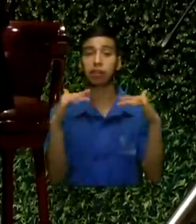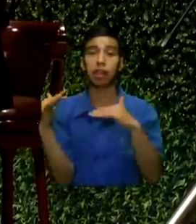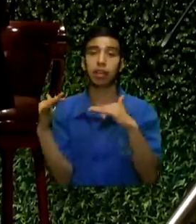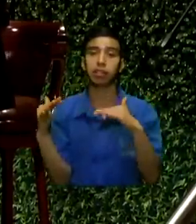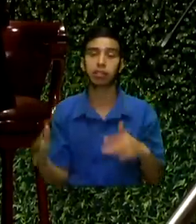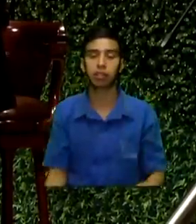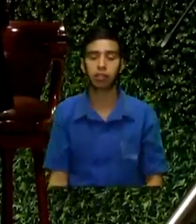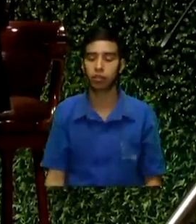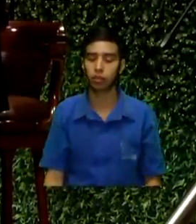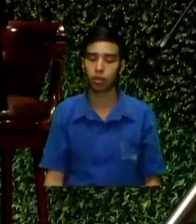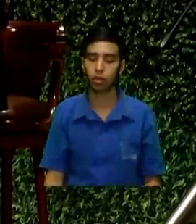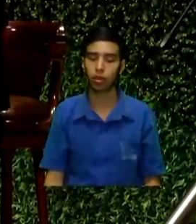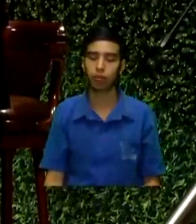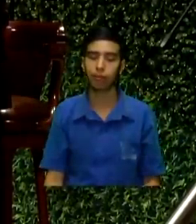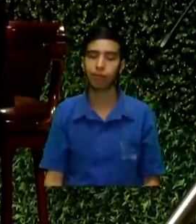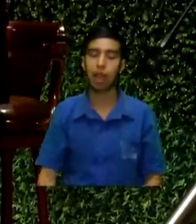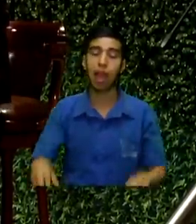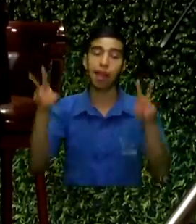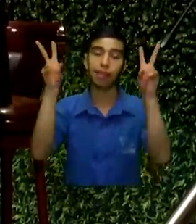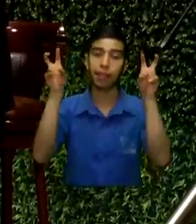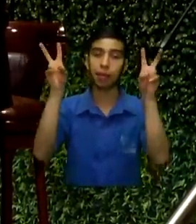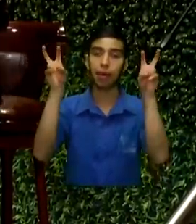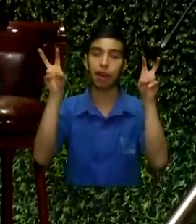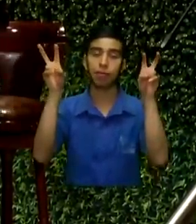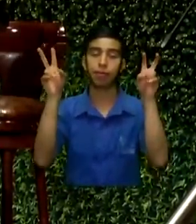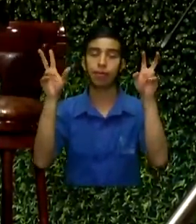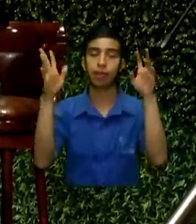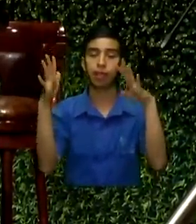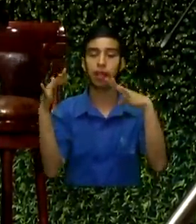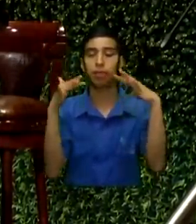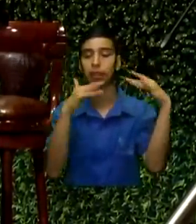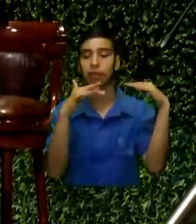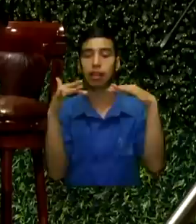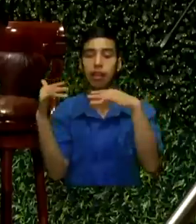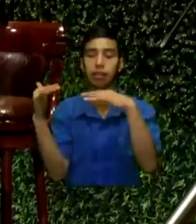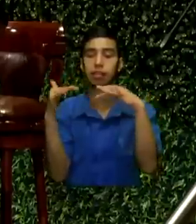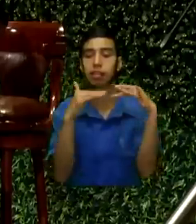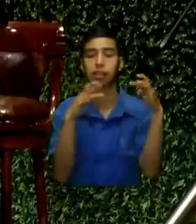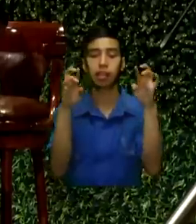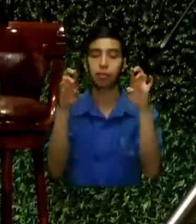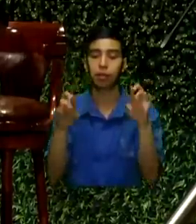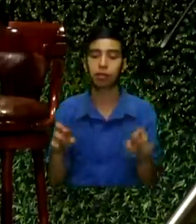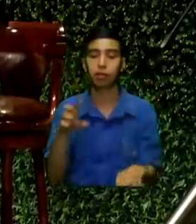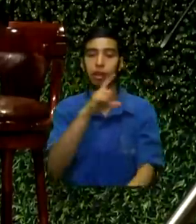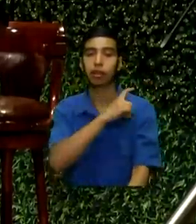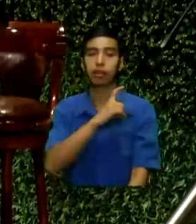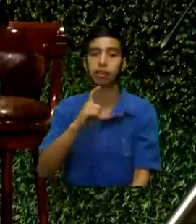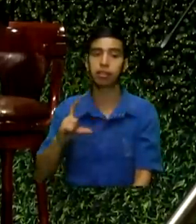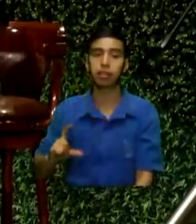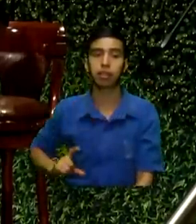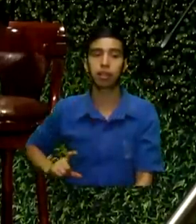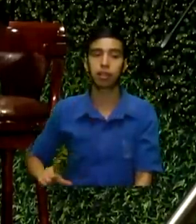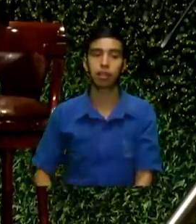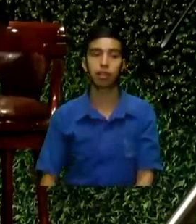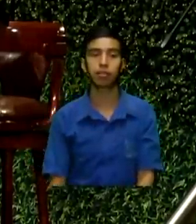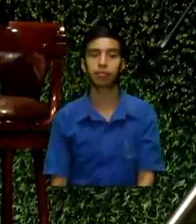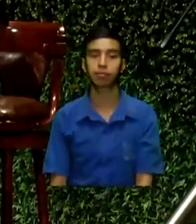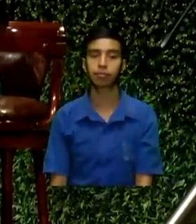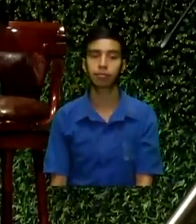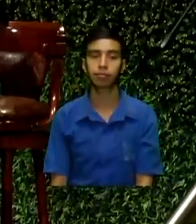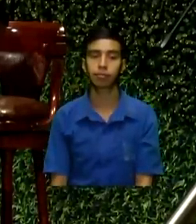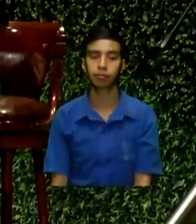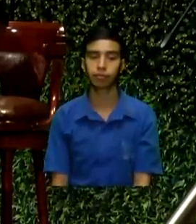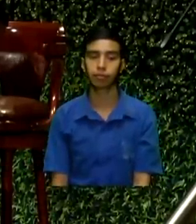tema por título, las batallas del cristiano. ¿Sabe qué? Voy a desconectar esto y lo voy a volver a conectar